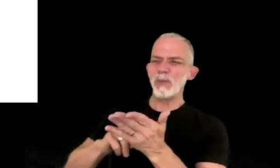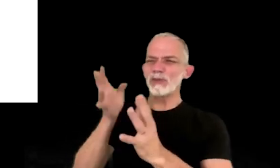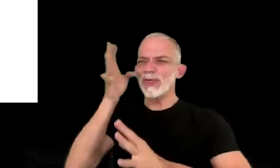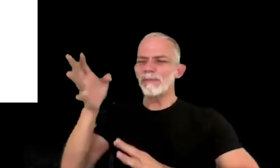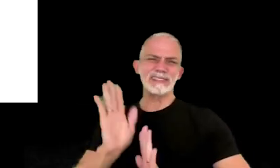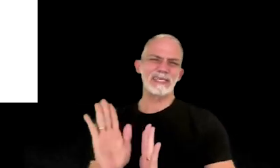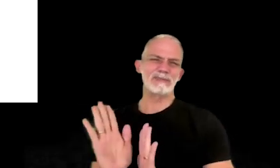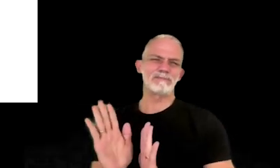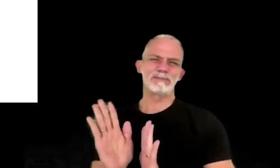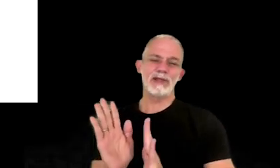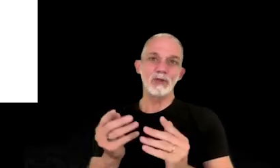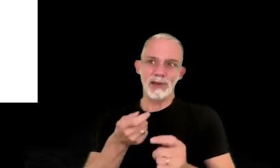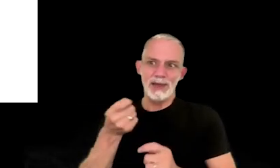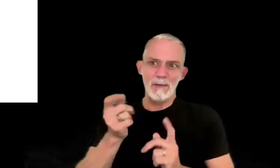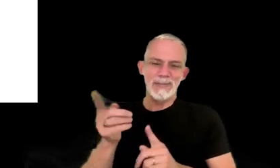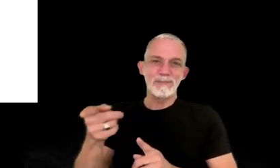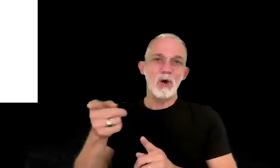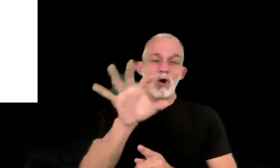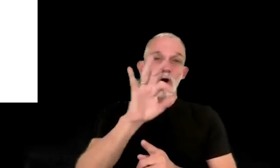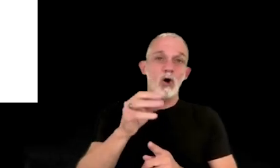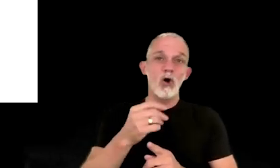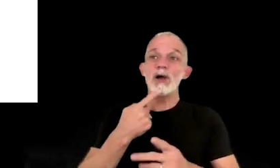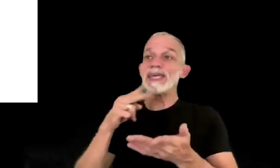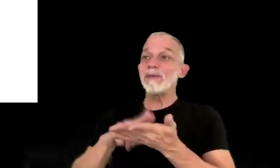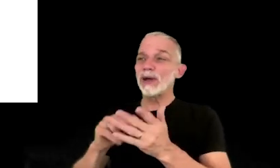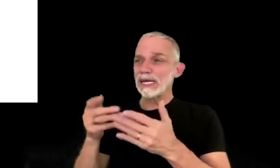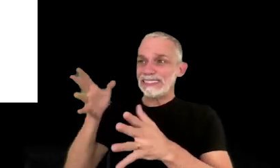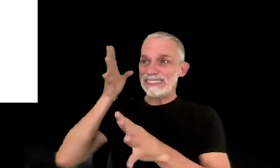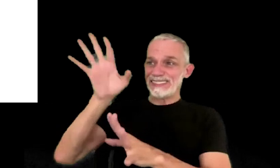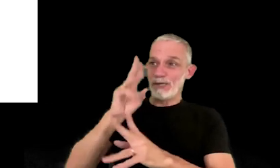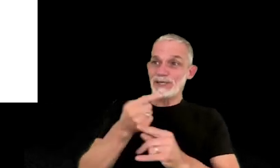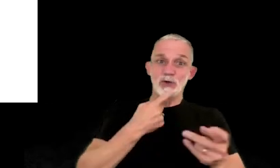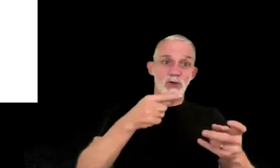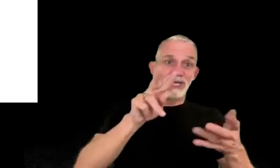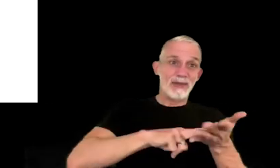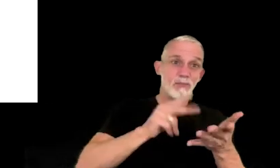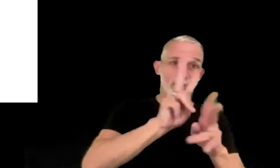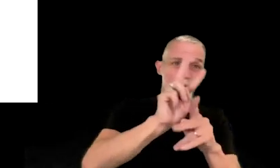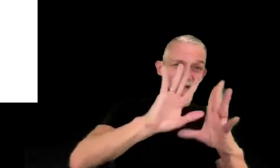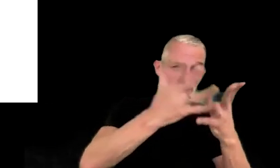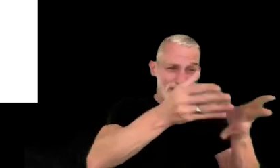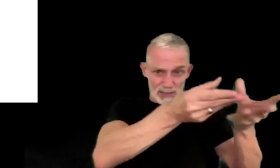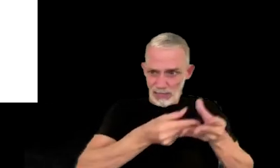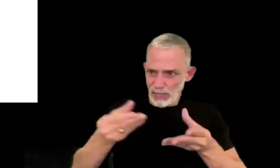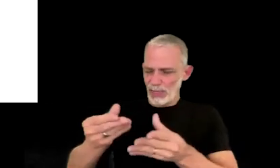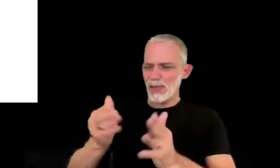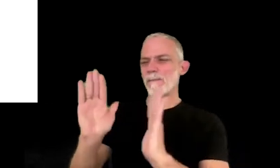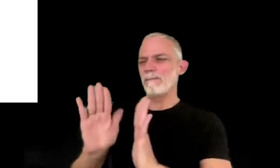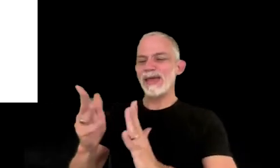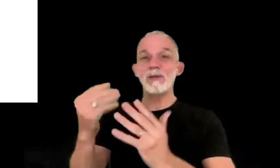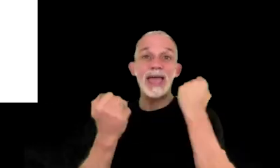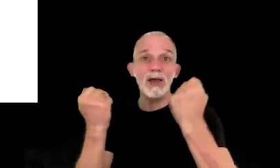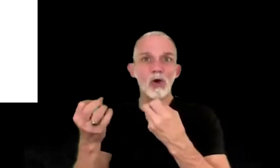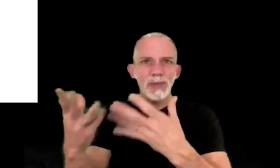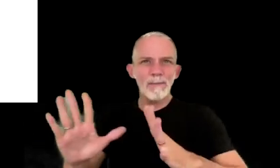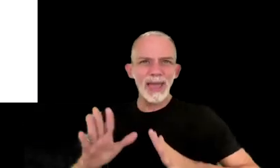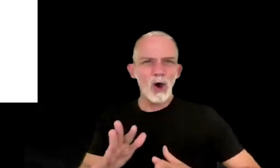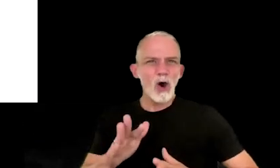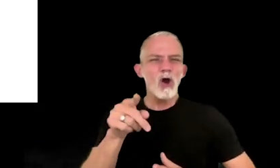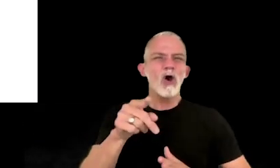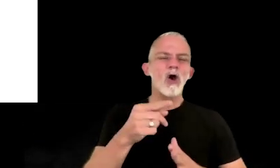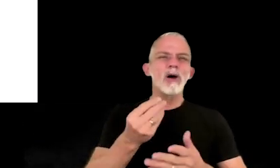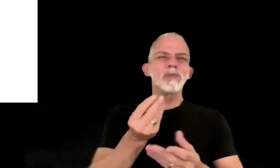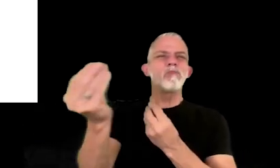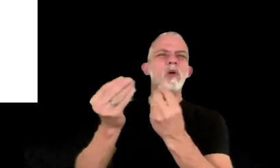por ejemplo, cargas fiscales o cargas sociales. ¿Para qué? Para mejorar la economía, para mejorar el